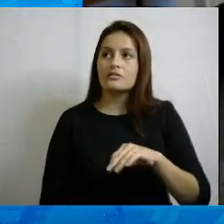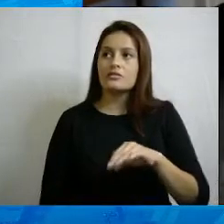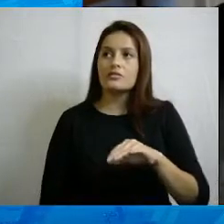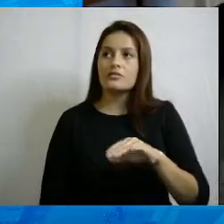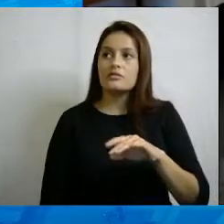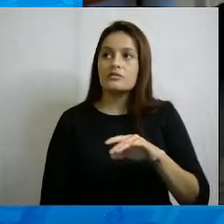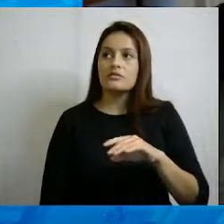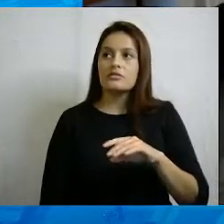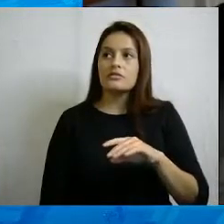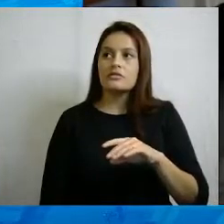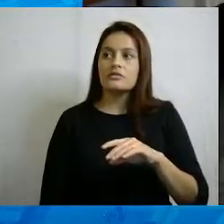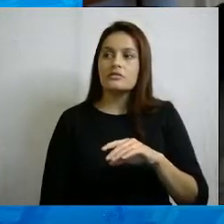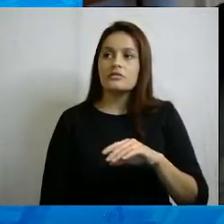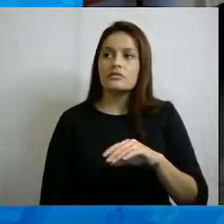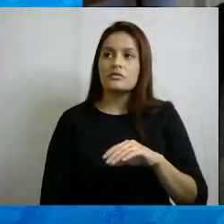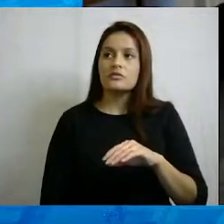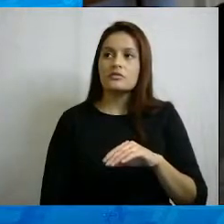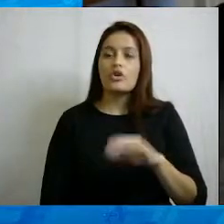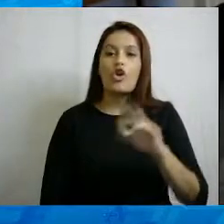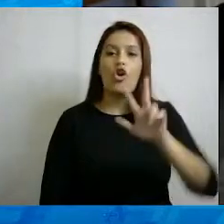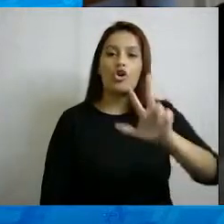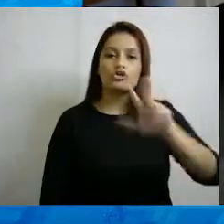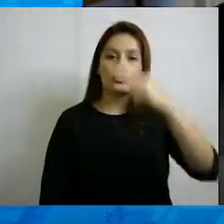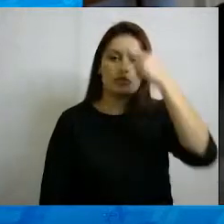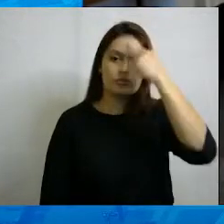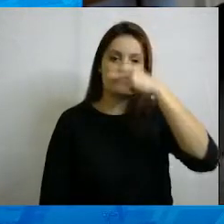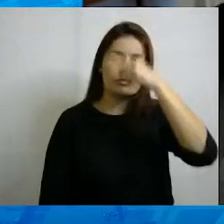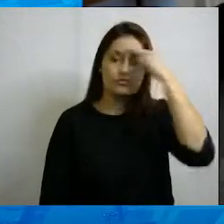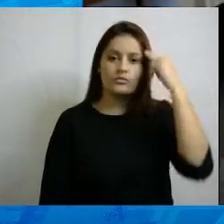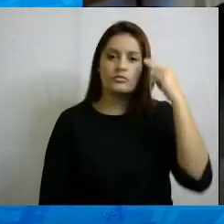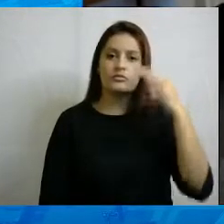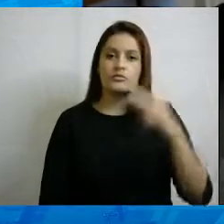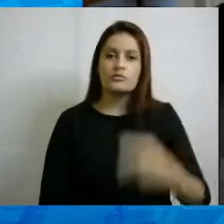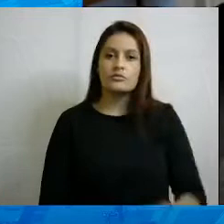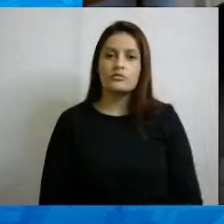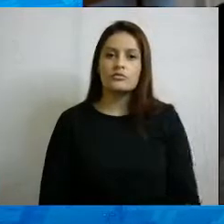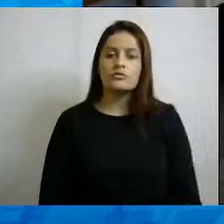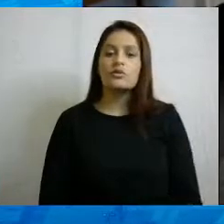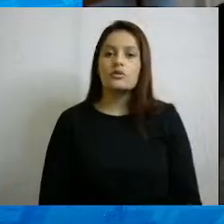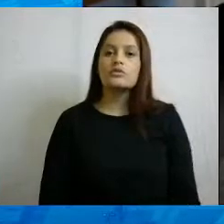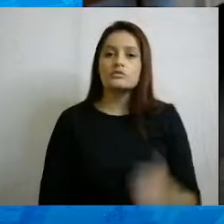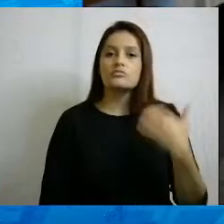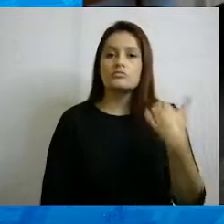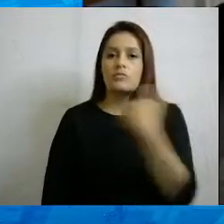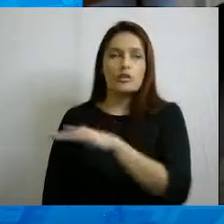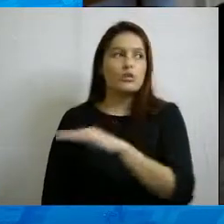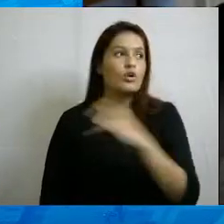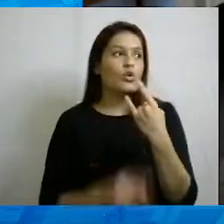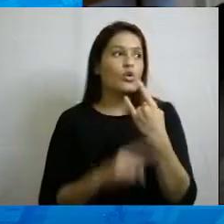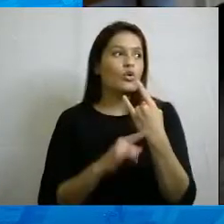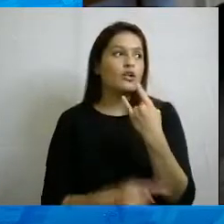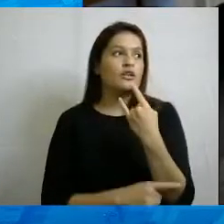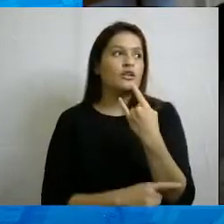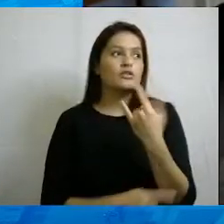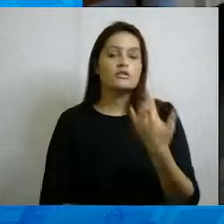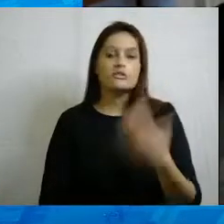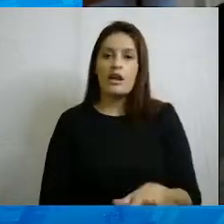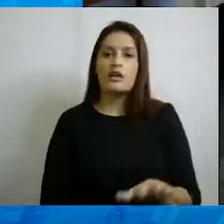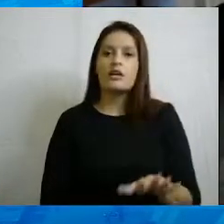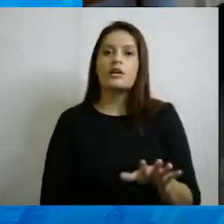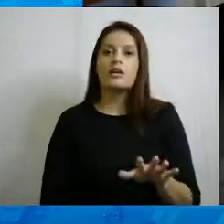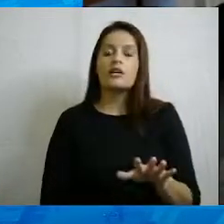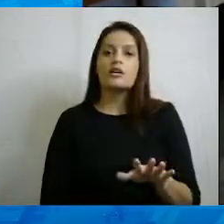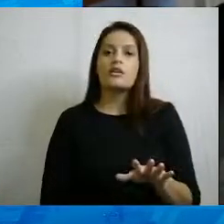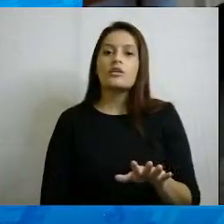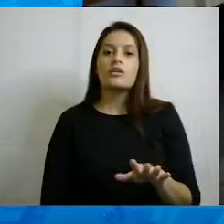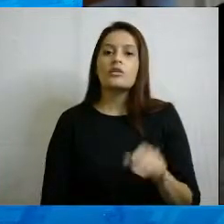oficina de parte del la día tenemos. 8 de marzo. Sí, sí, la tenemos. De hecho, la derivamos a jurídico. Jurídico, le puedo